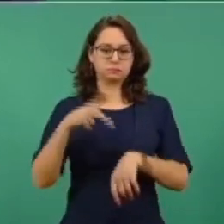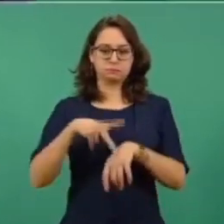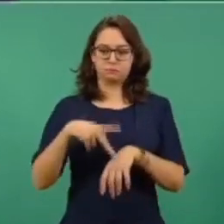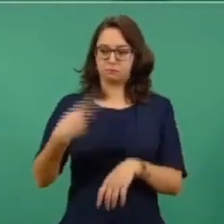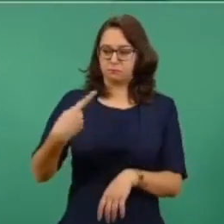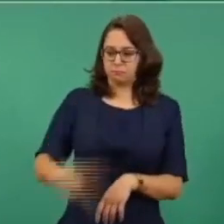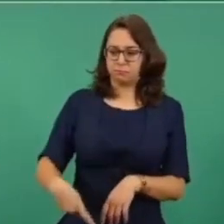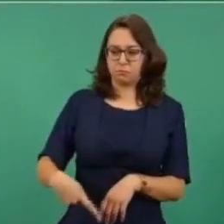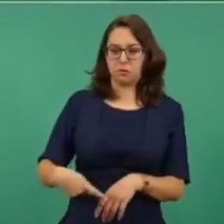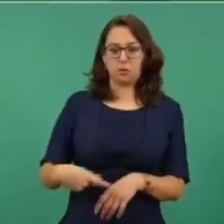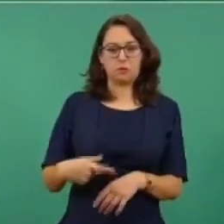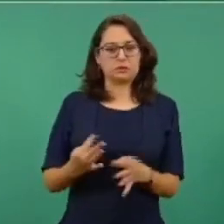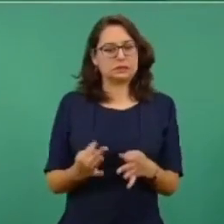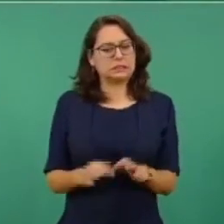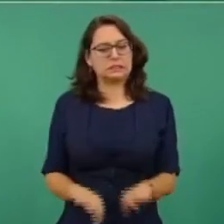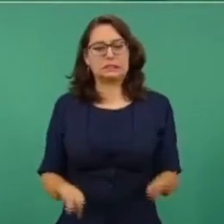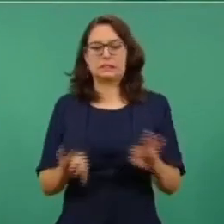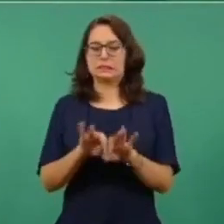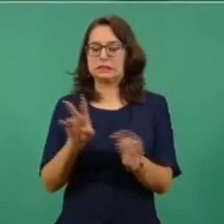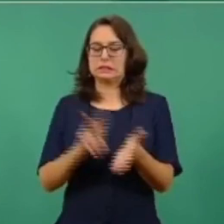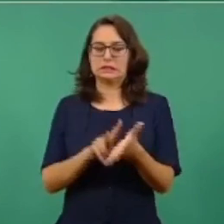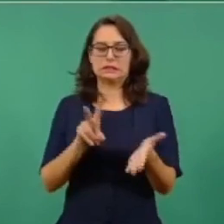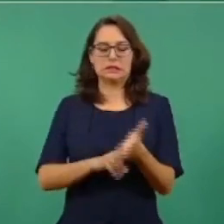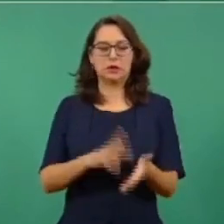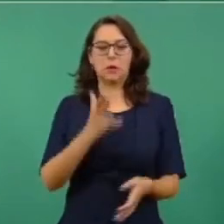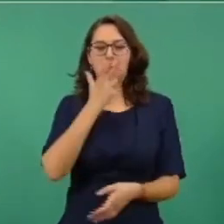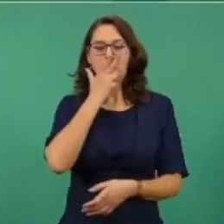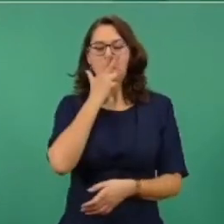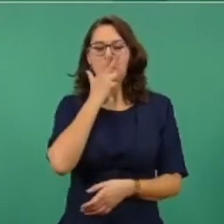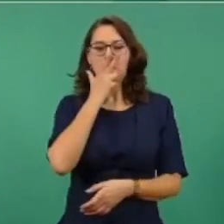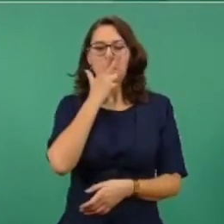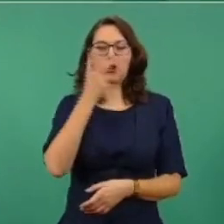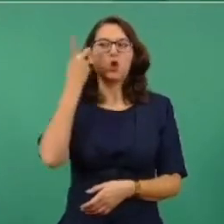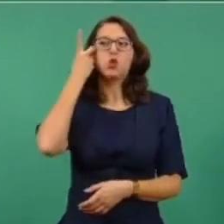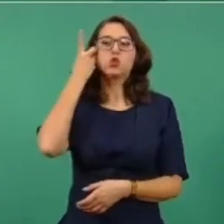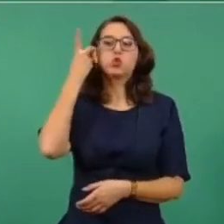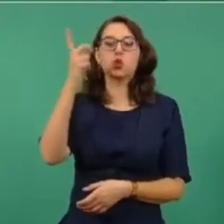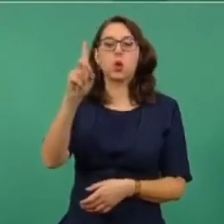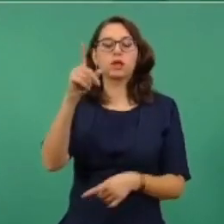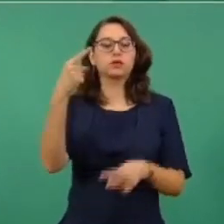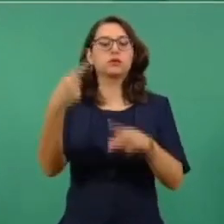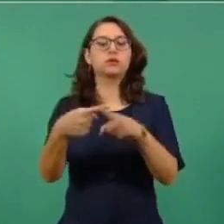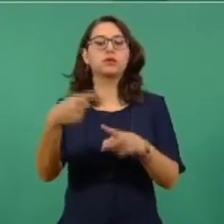estratégico, sea propiedad